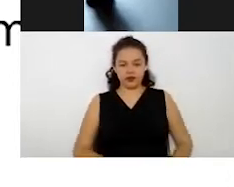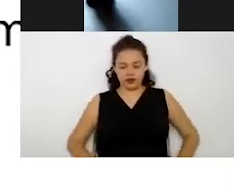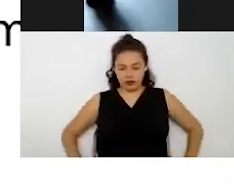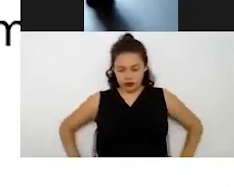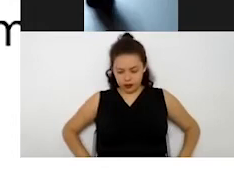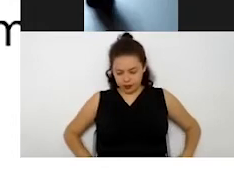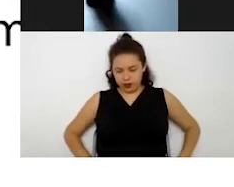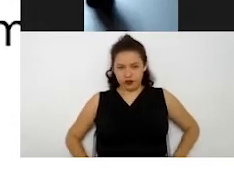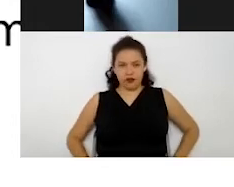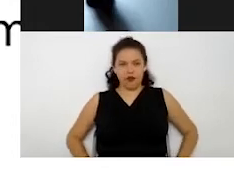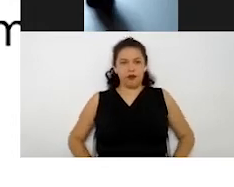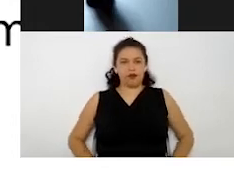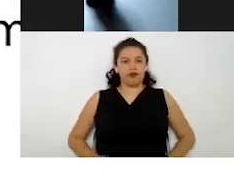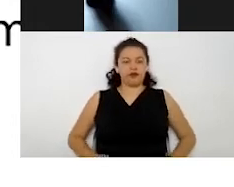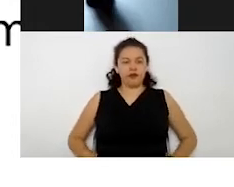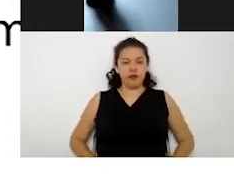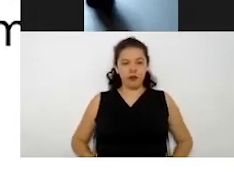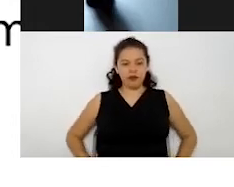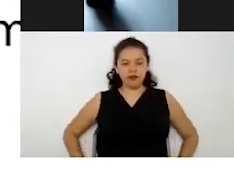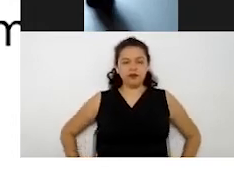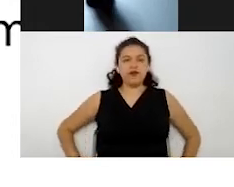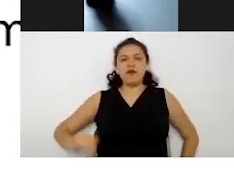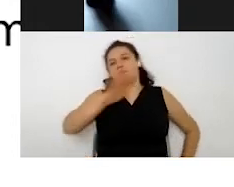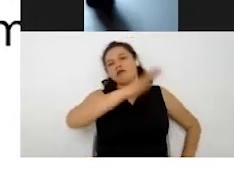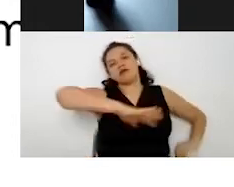Que tiene que ver con el área de proteger.